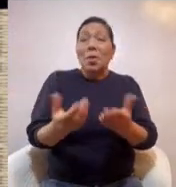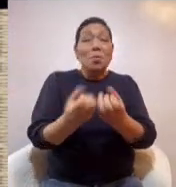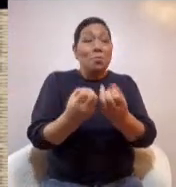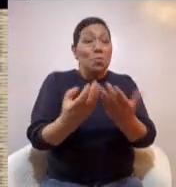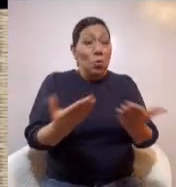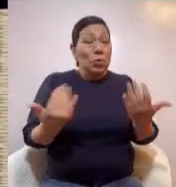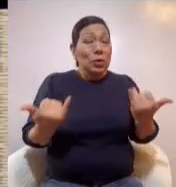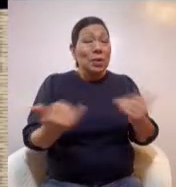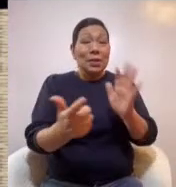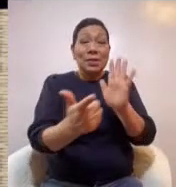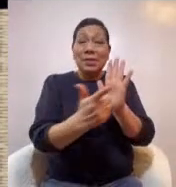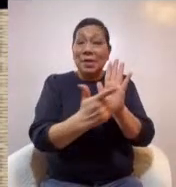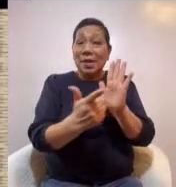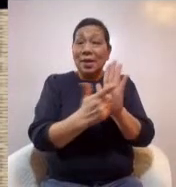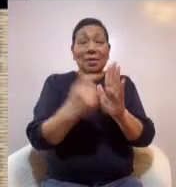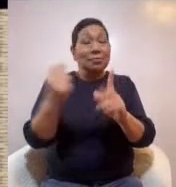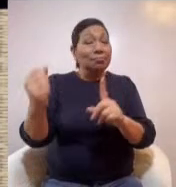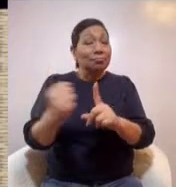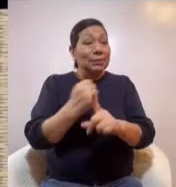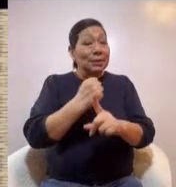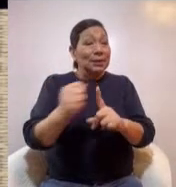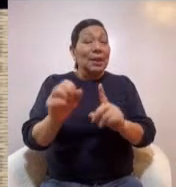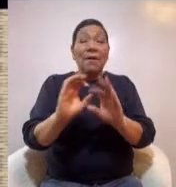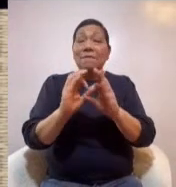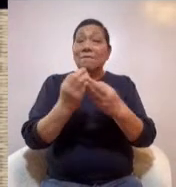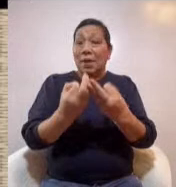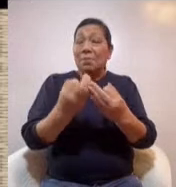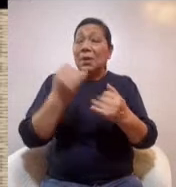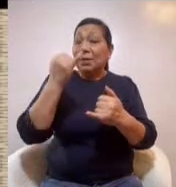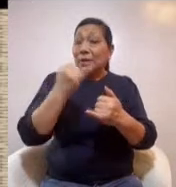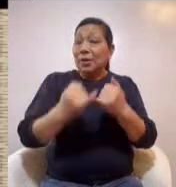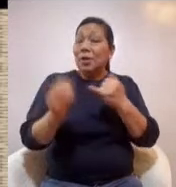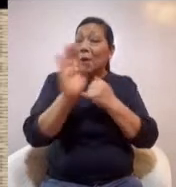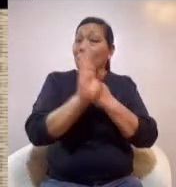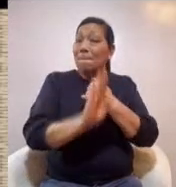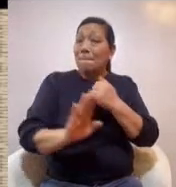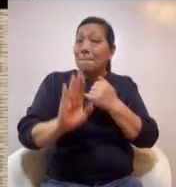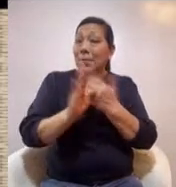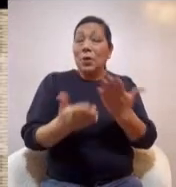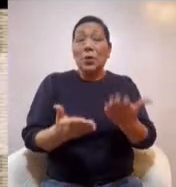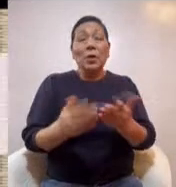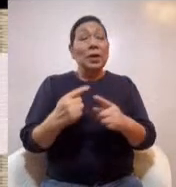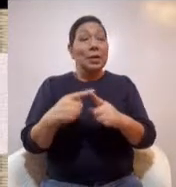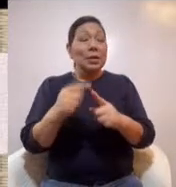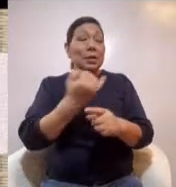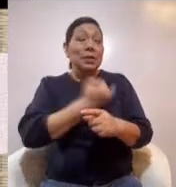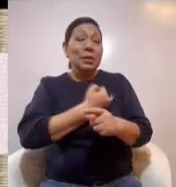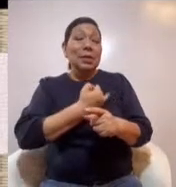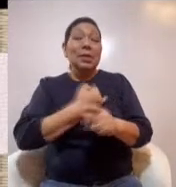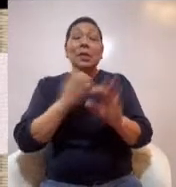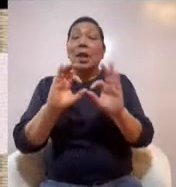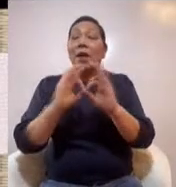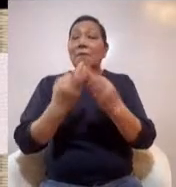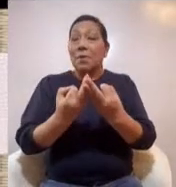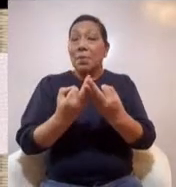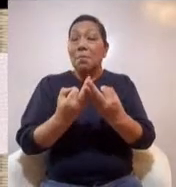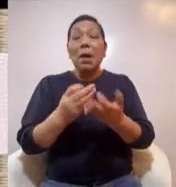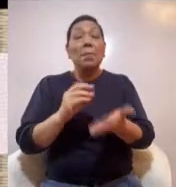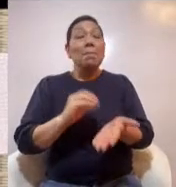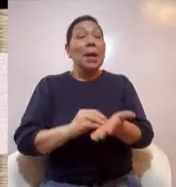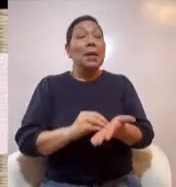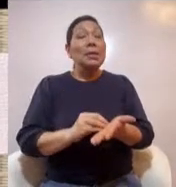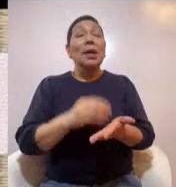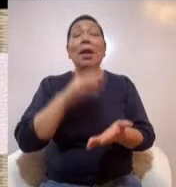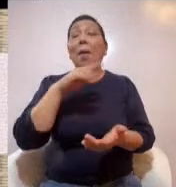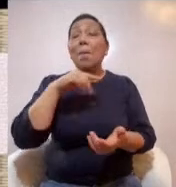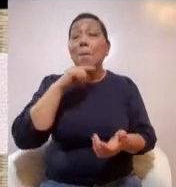entonces muchas de estas leyes que eran de violencia intrafamiliar terminaron protegiendo esa institucionalidad de la familia más